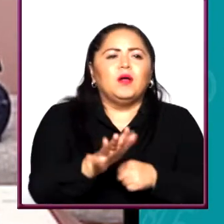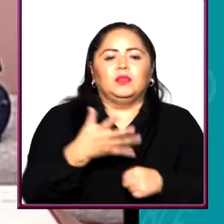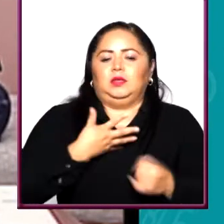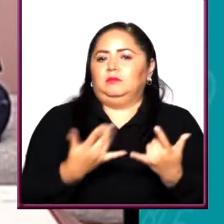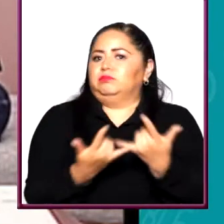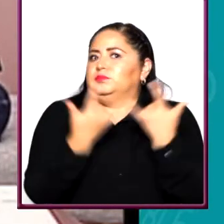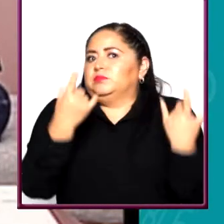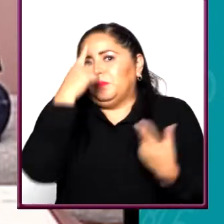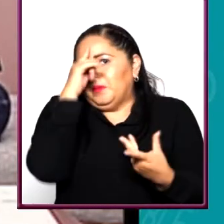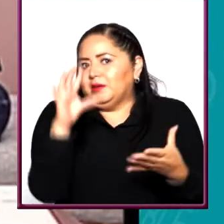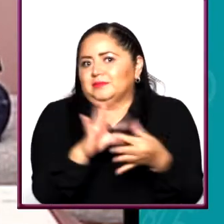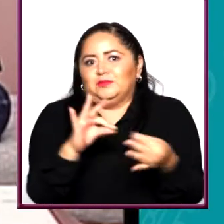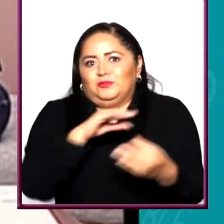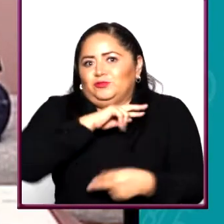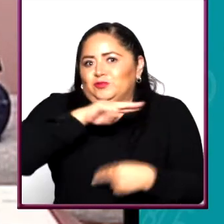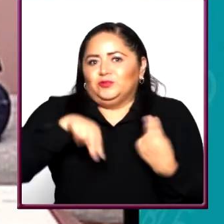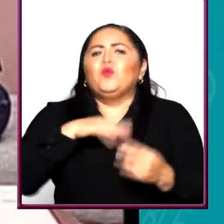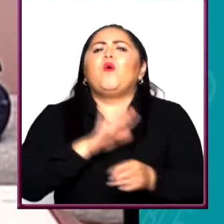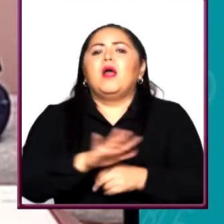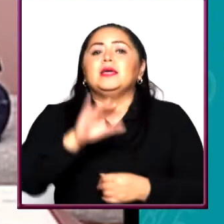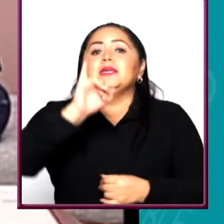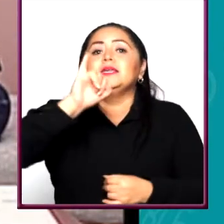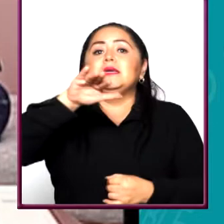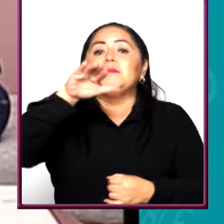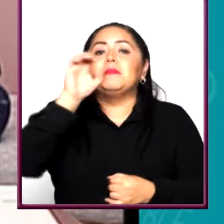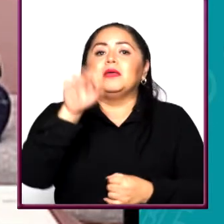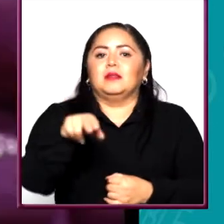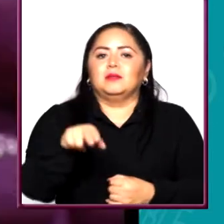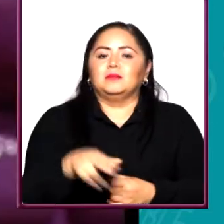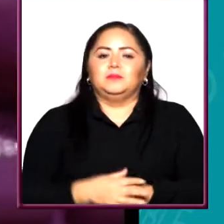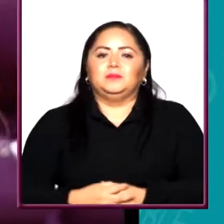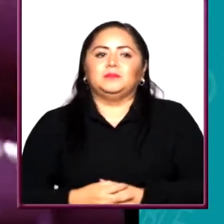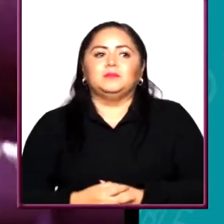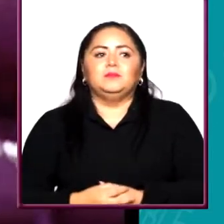tiene toda una historia para nosotras, el himen.